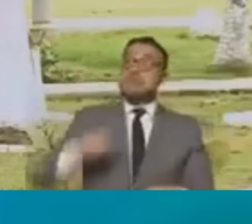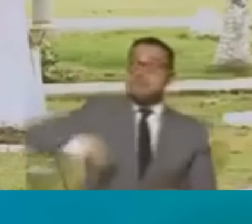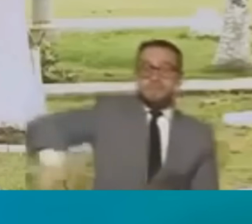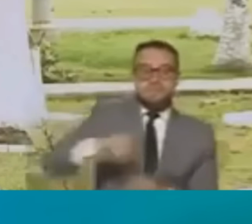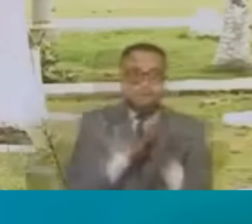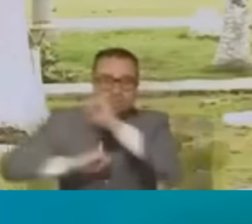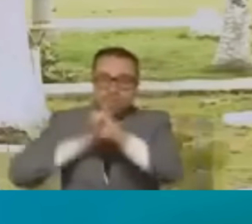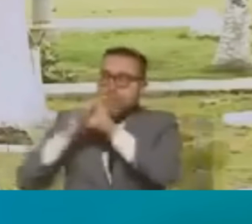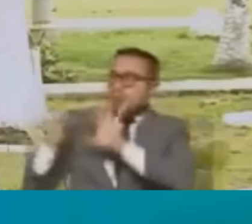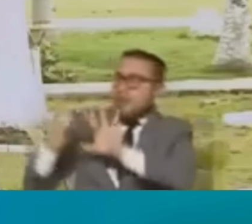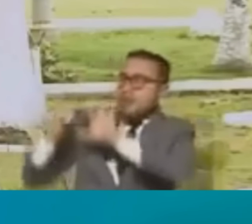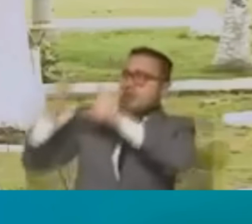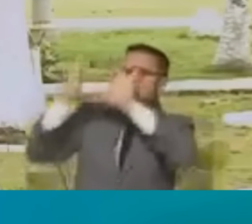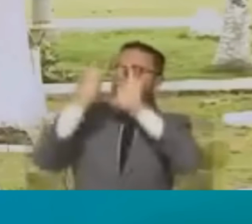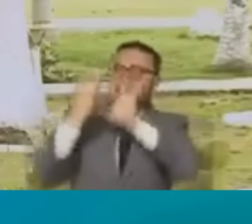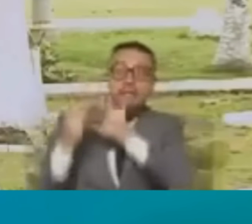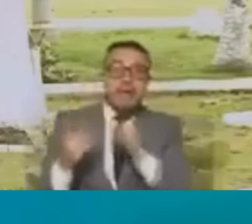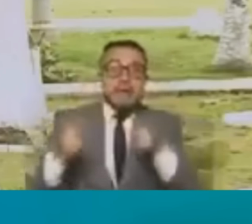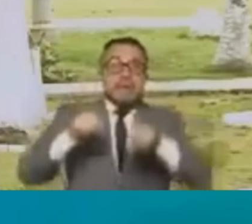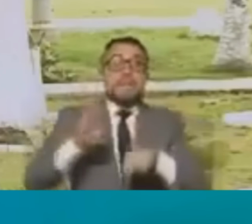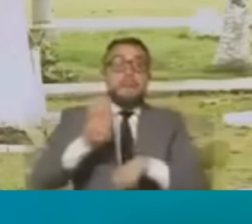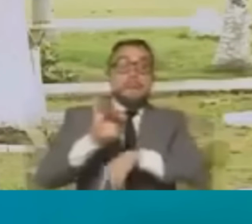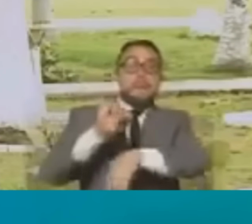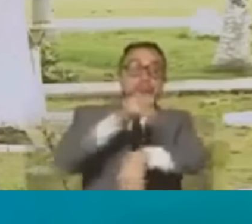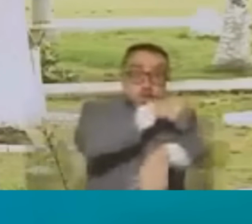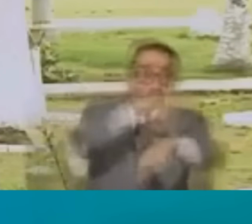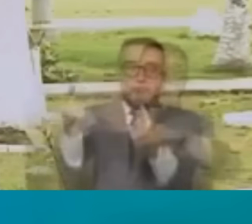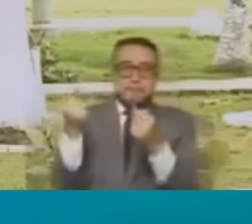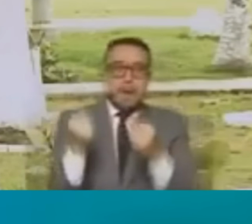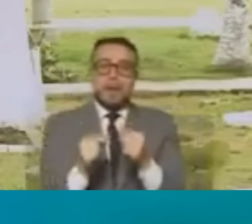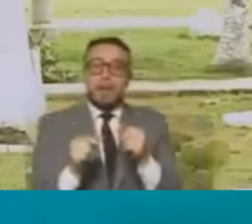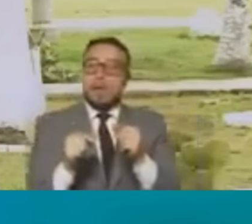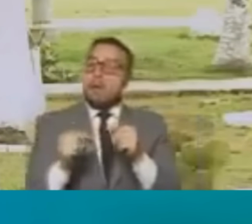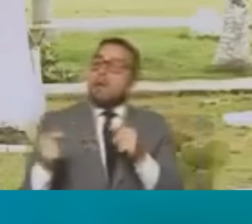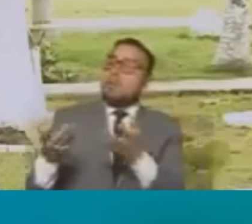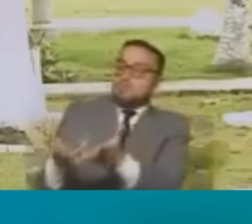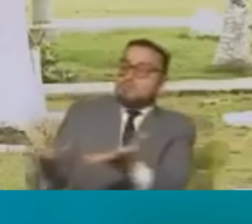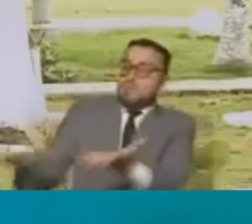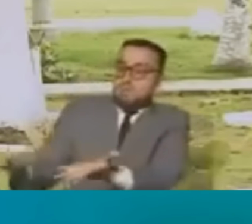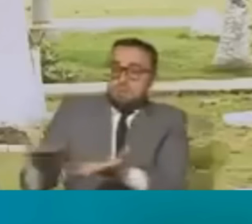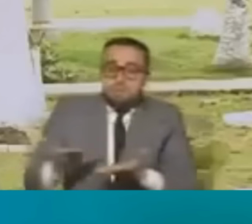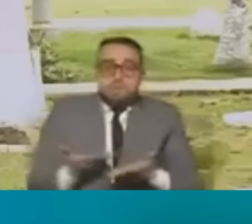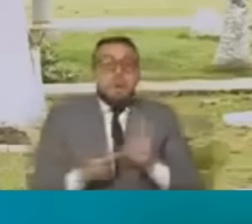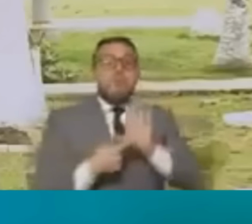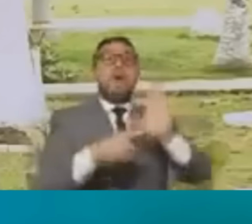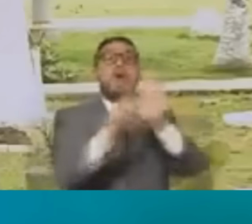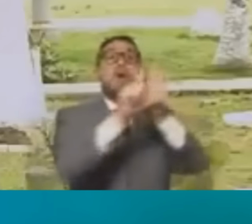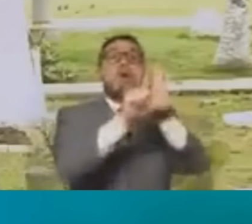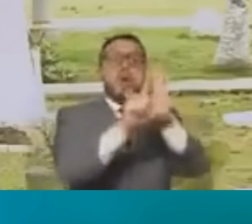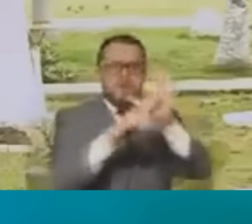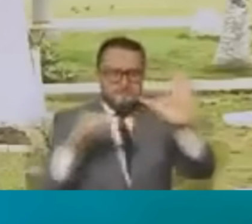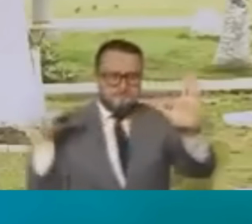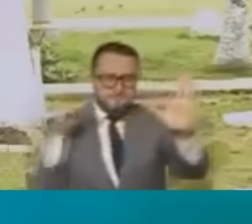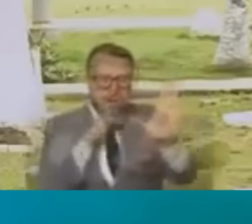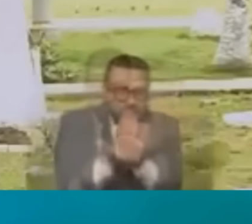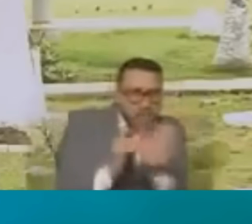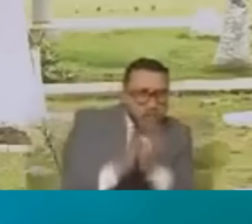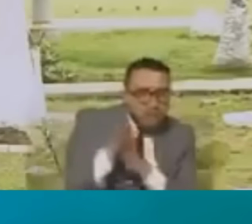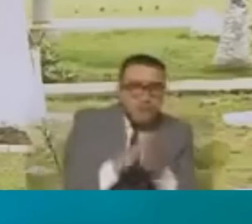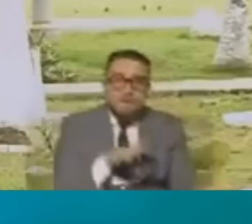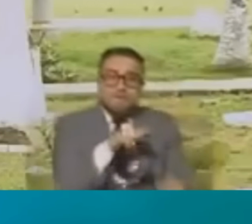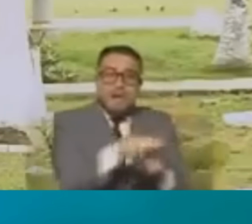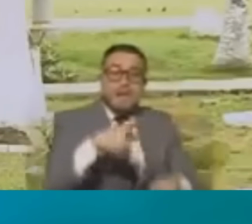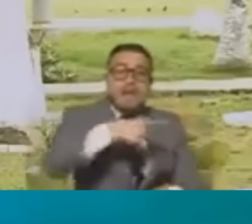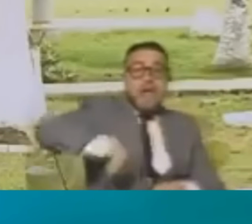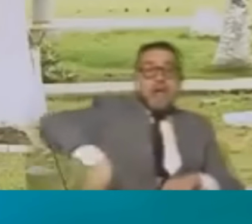tentáculos internacionales, un billonario sistema de lavado de activos, ha arruinado buena parte de la industria de las confecciones y el cuero, y